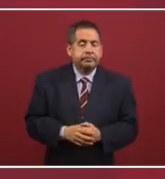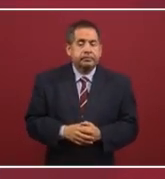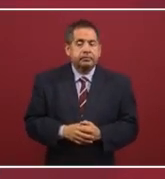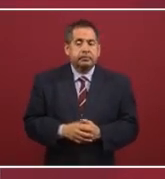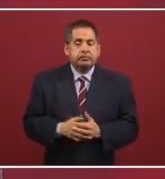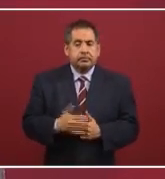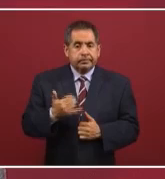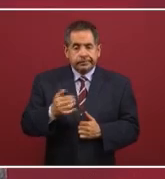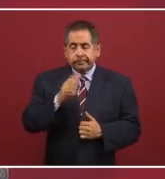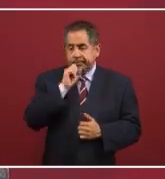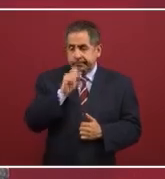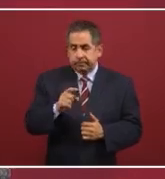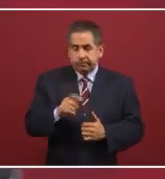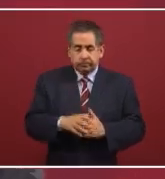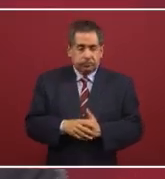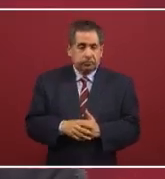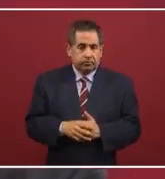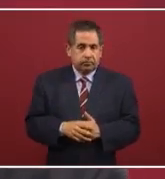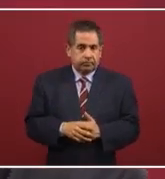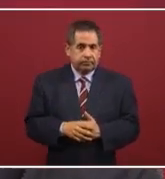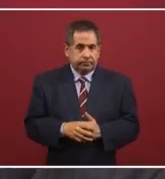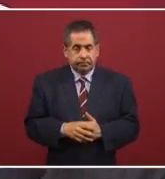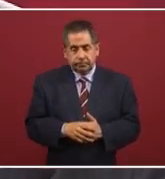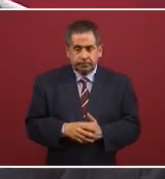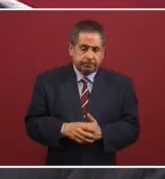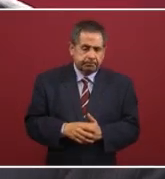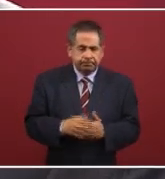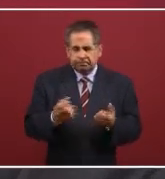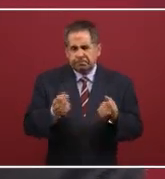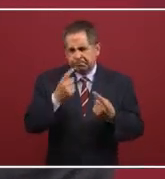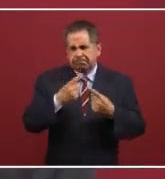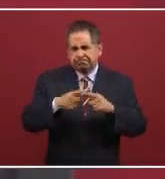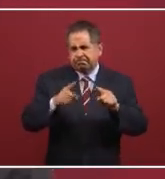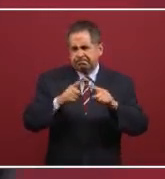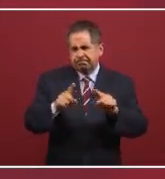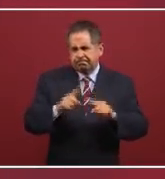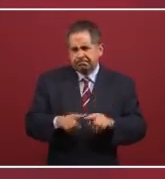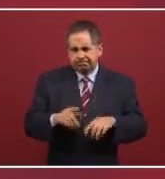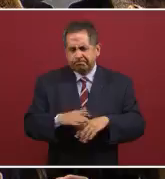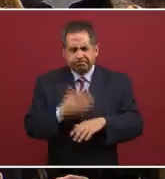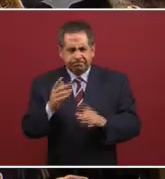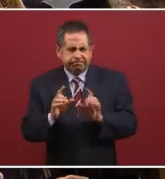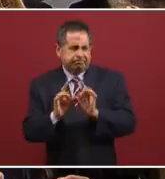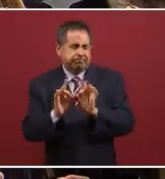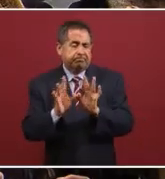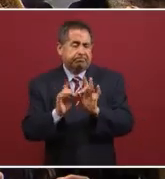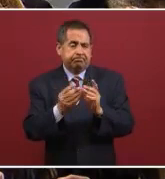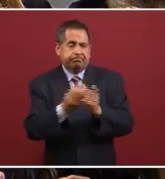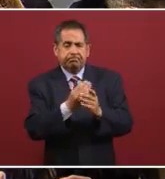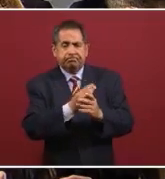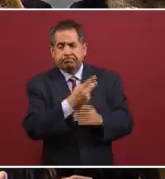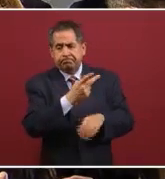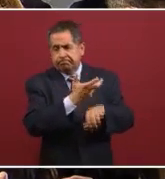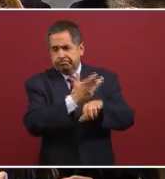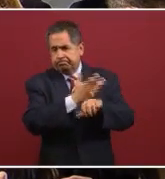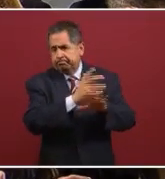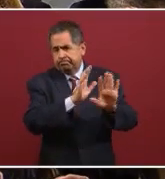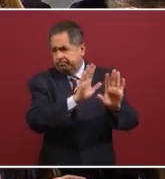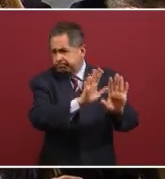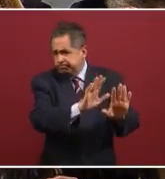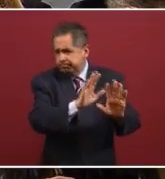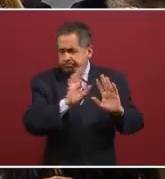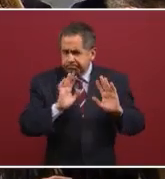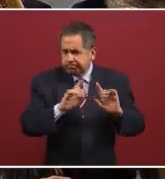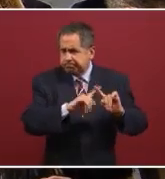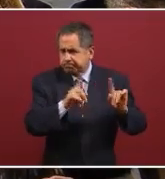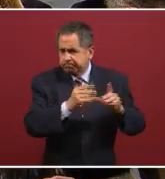Y pues hay también diferencias por circunstancias especiales